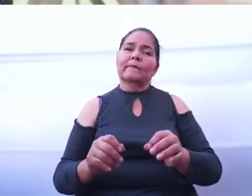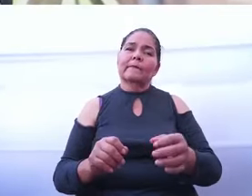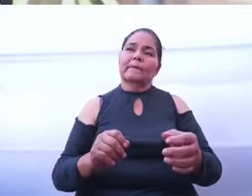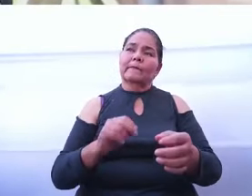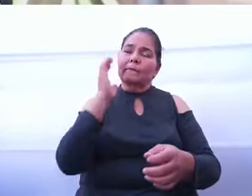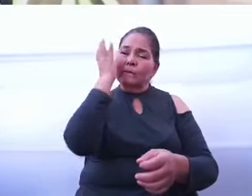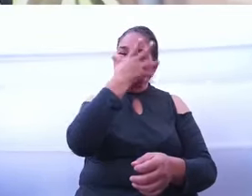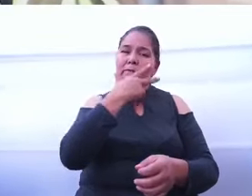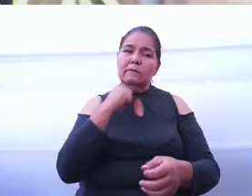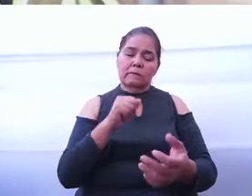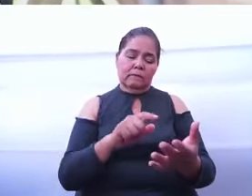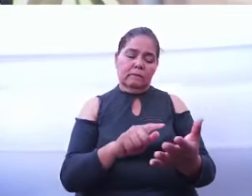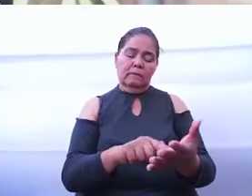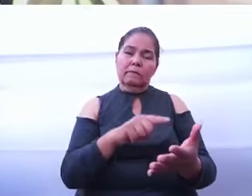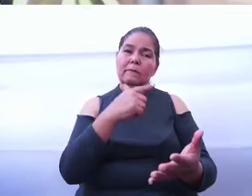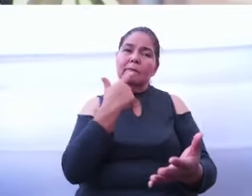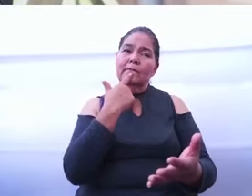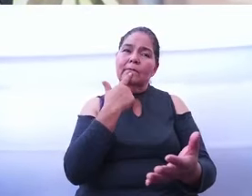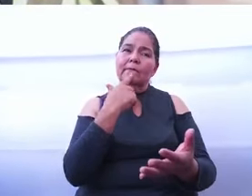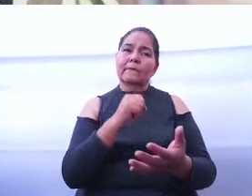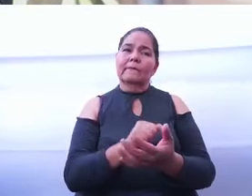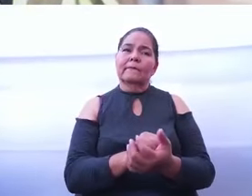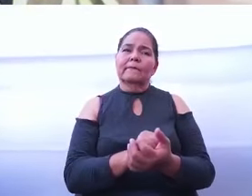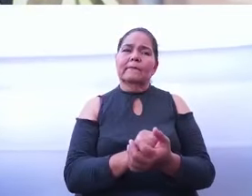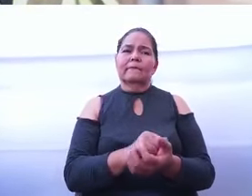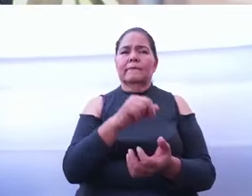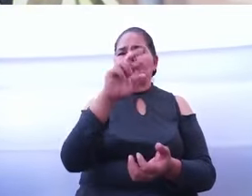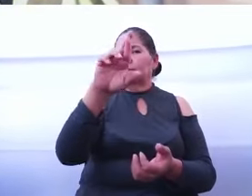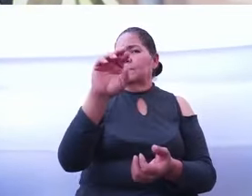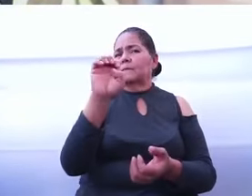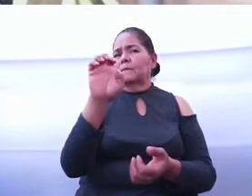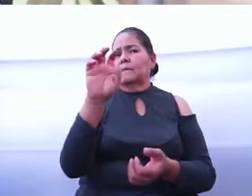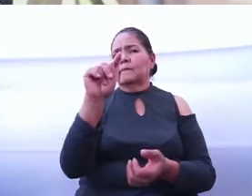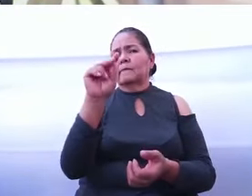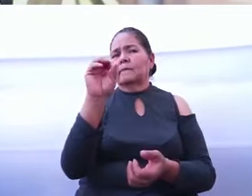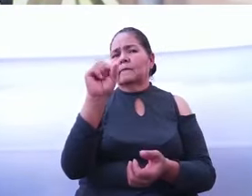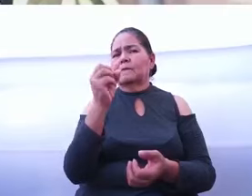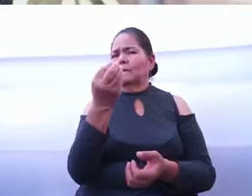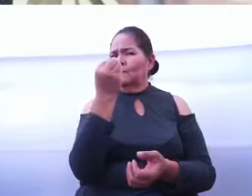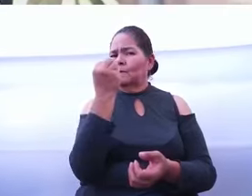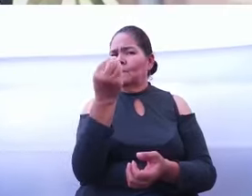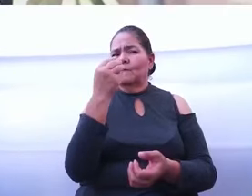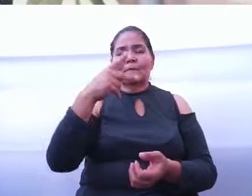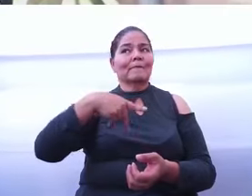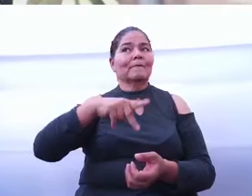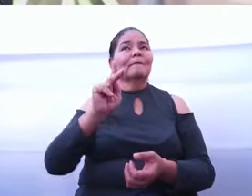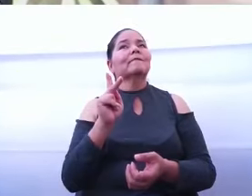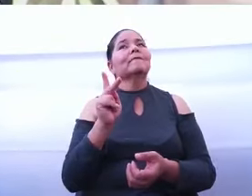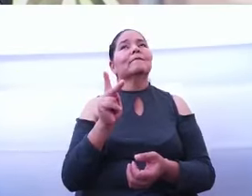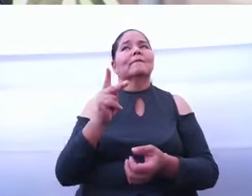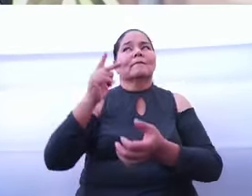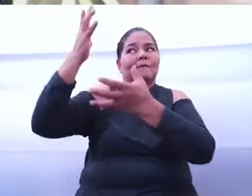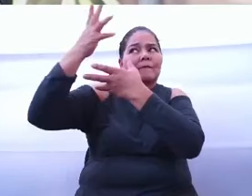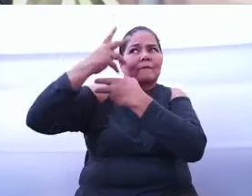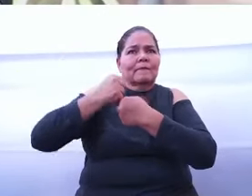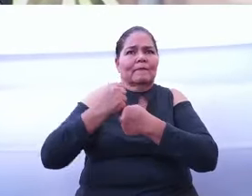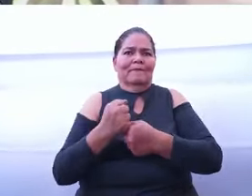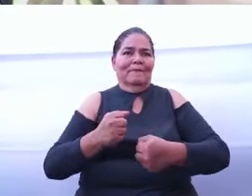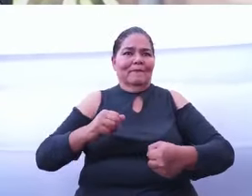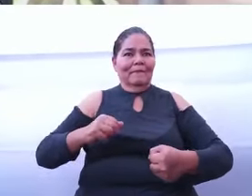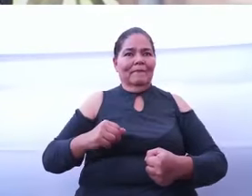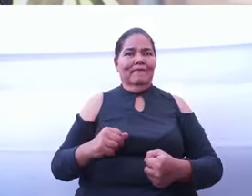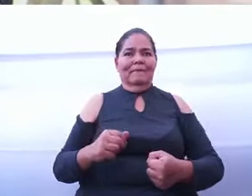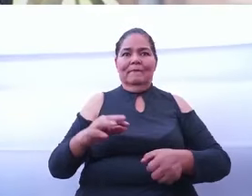ciudad de Celaya. Sabemos que los retos son muchos, pero que también las ganas y la voluntad